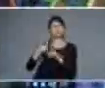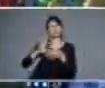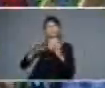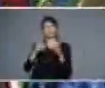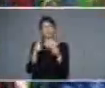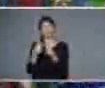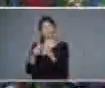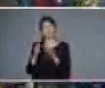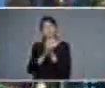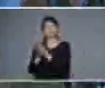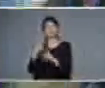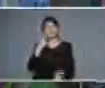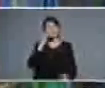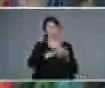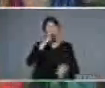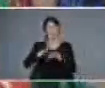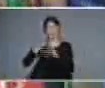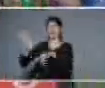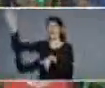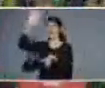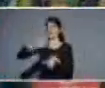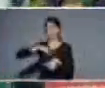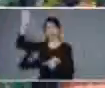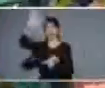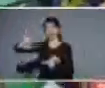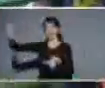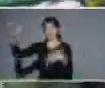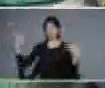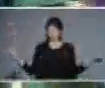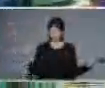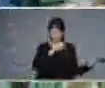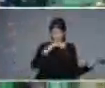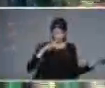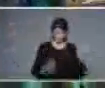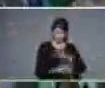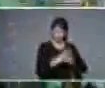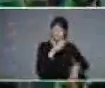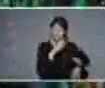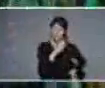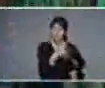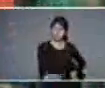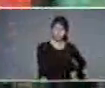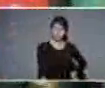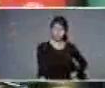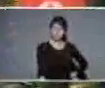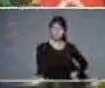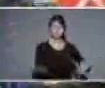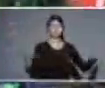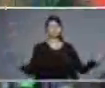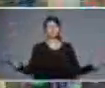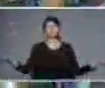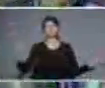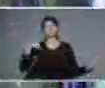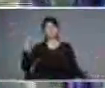culpan de todo al Estado español para que sirve la autonomía con